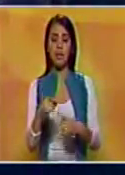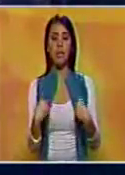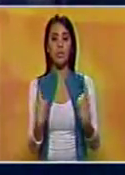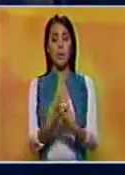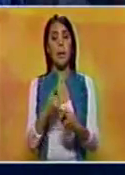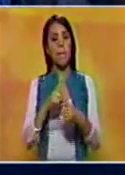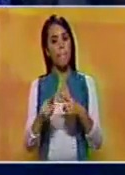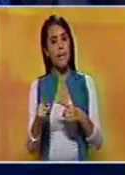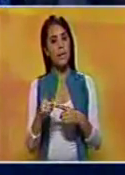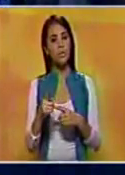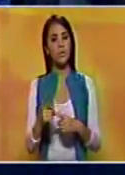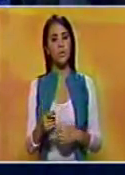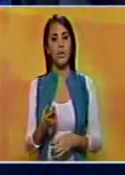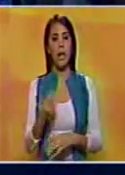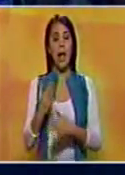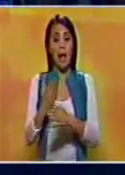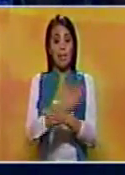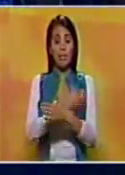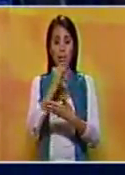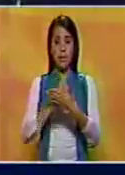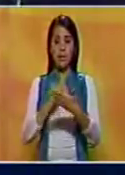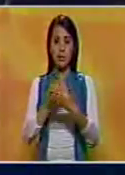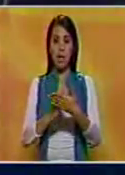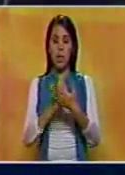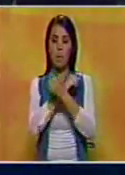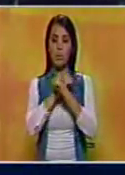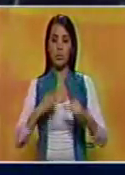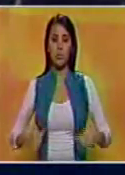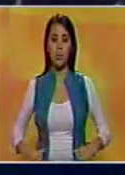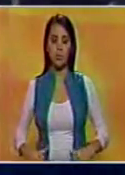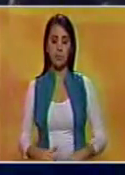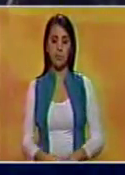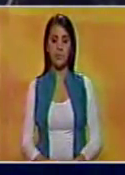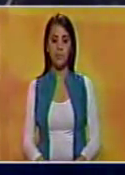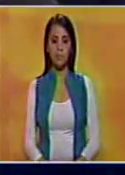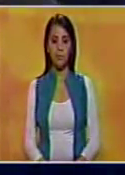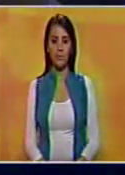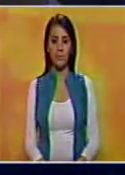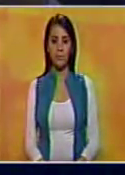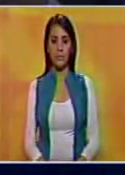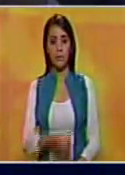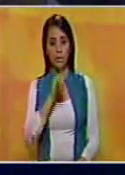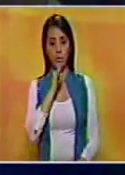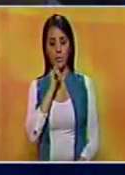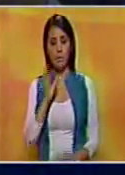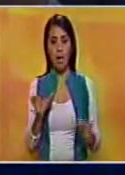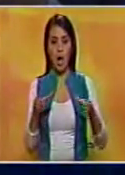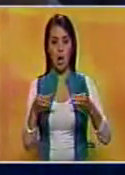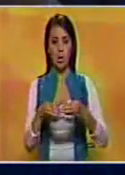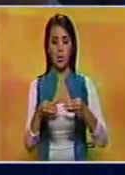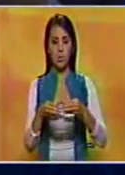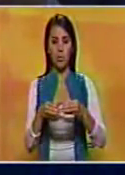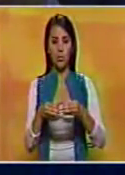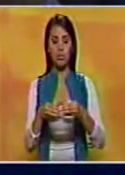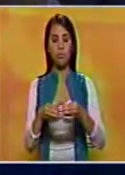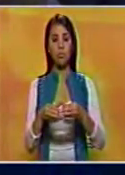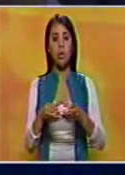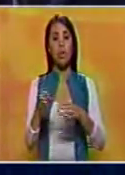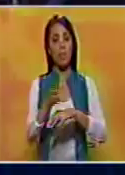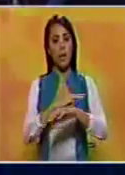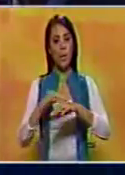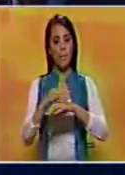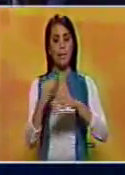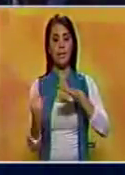que habían sido previamente registrados en Portugal. La medida anunciada tras la reunión en Berlín de los ministros